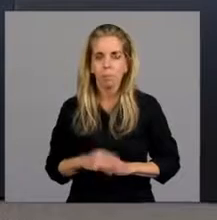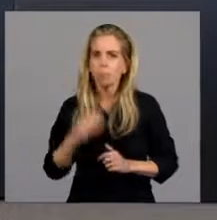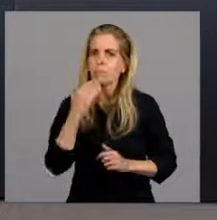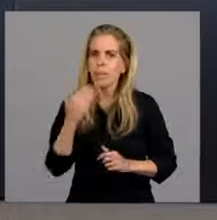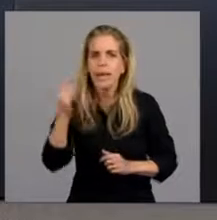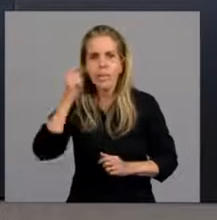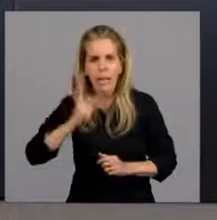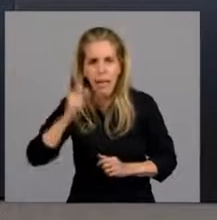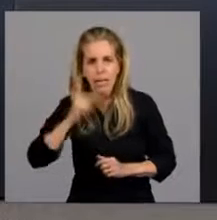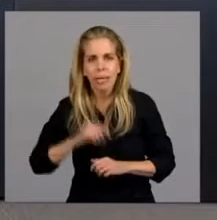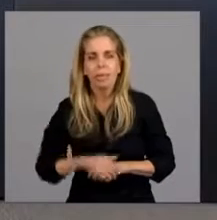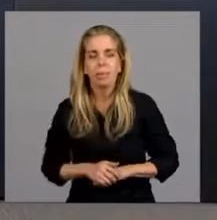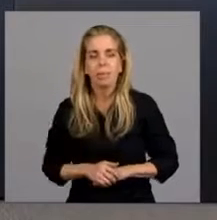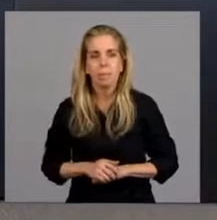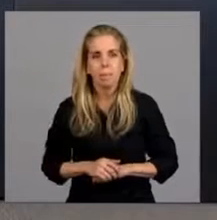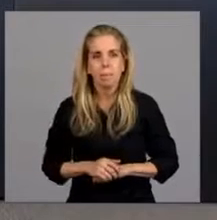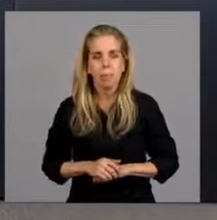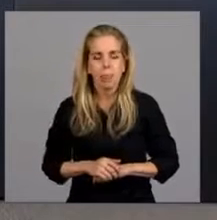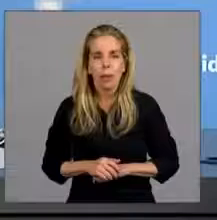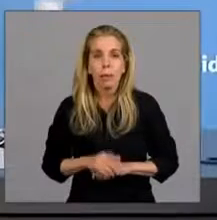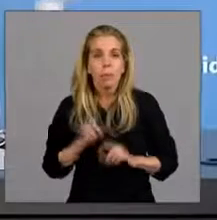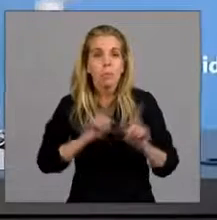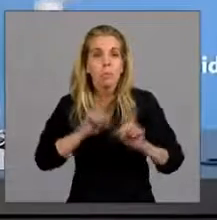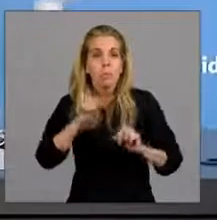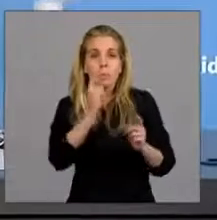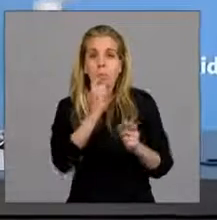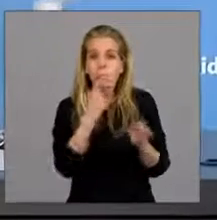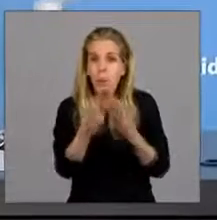Gracias, Axel. Bueno, ¿hay preguntas?